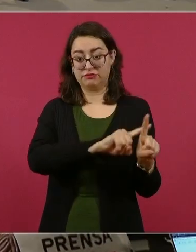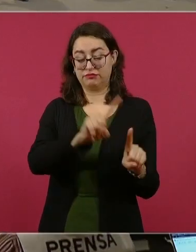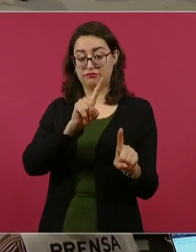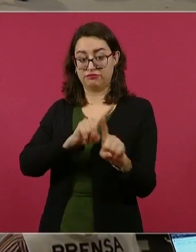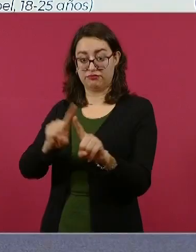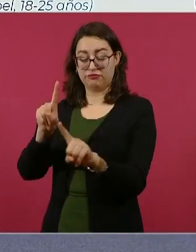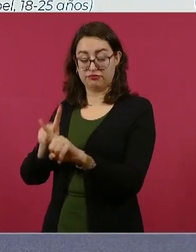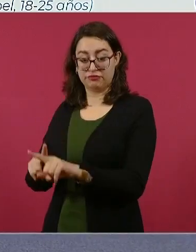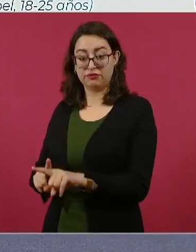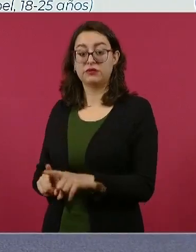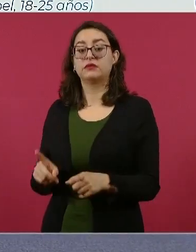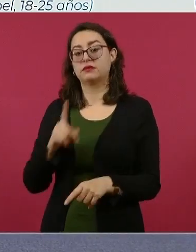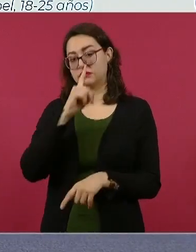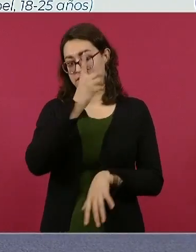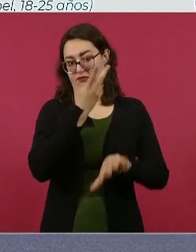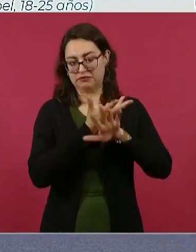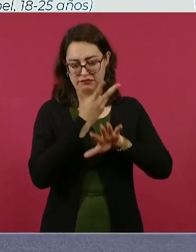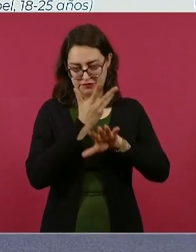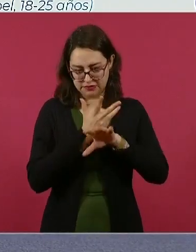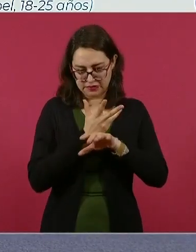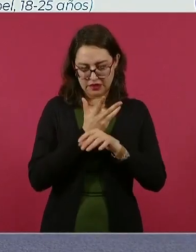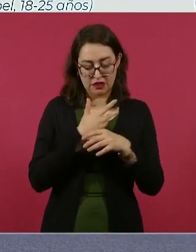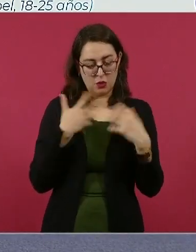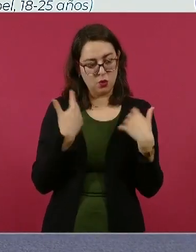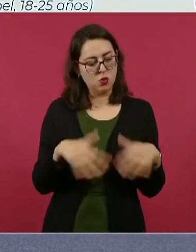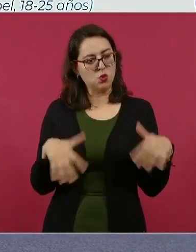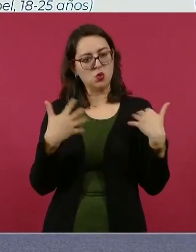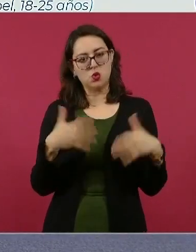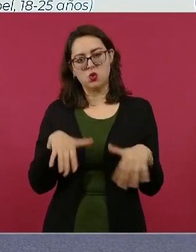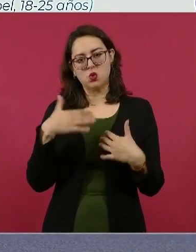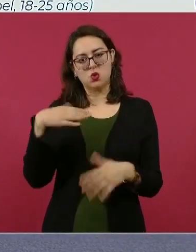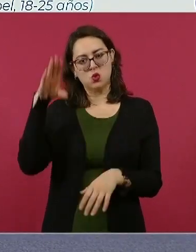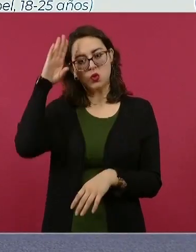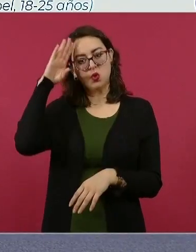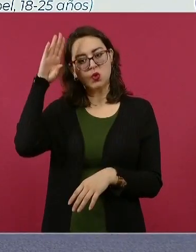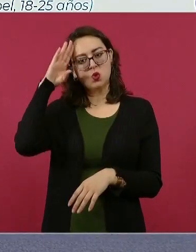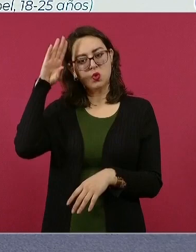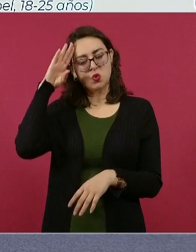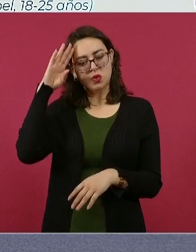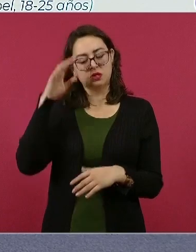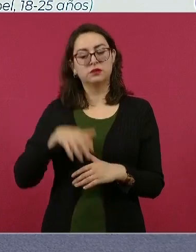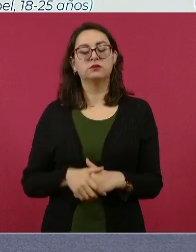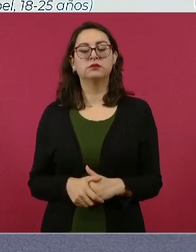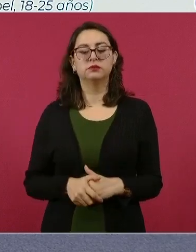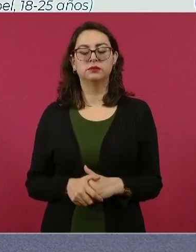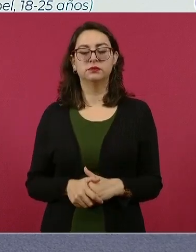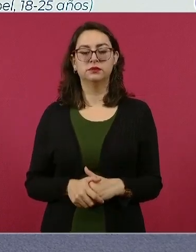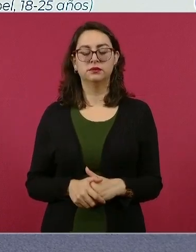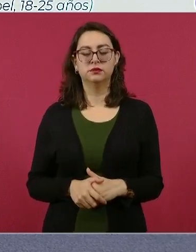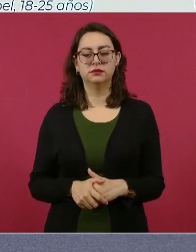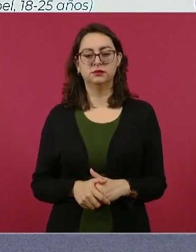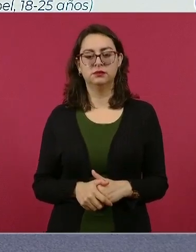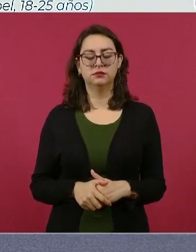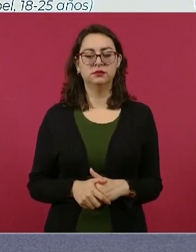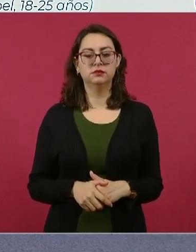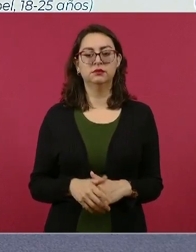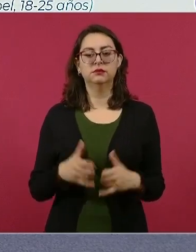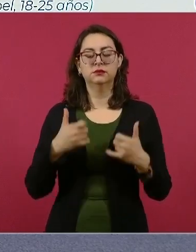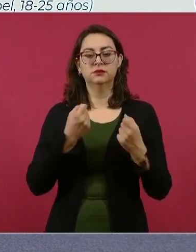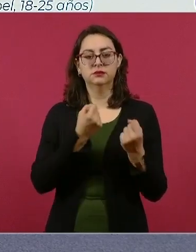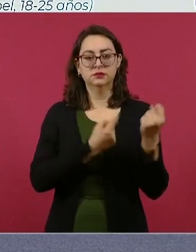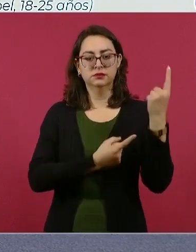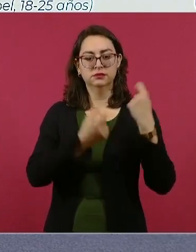en Estados Unidos, relacionado con el fentanilo. Aquí hay unas citas de